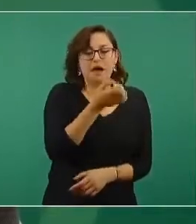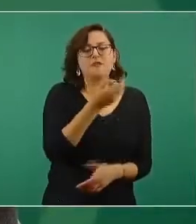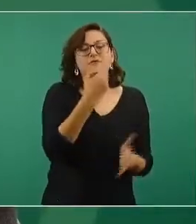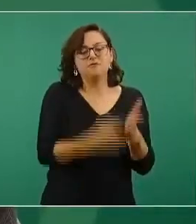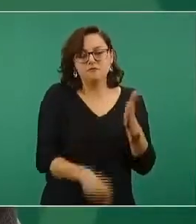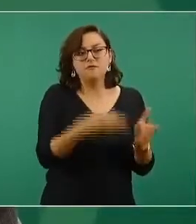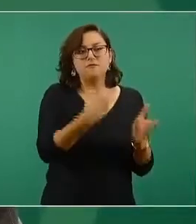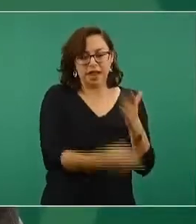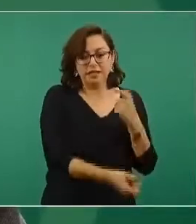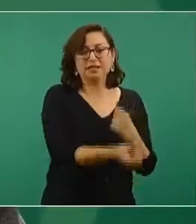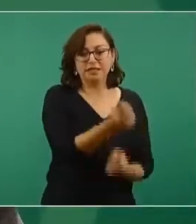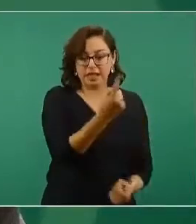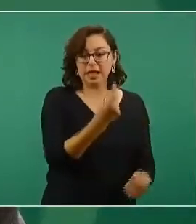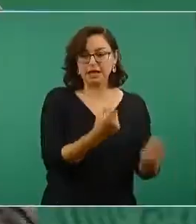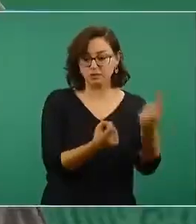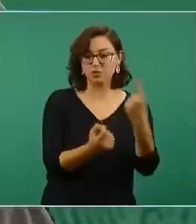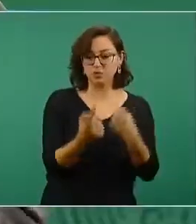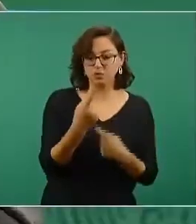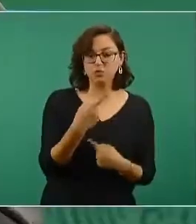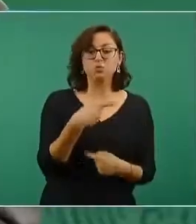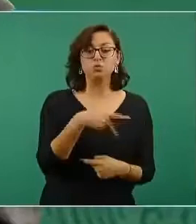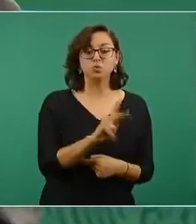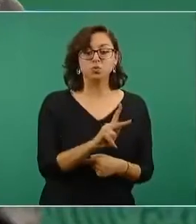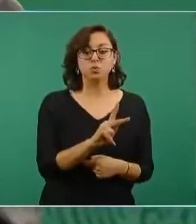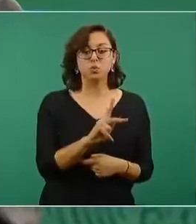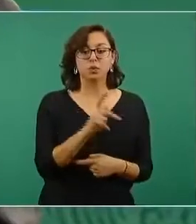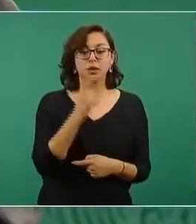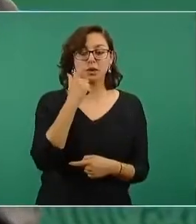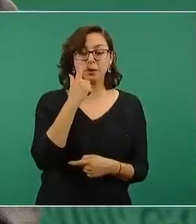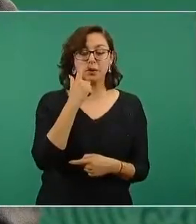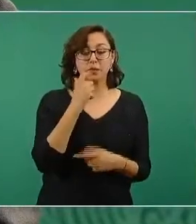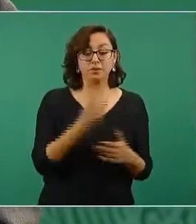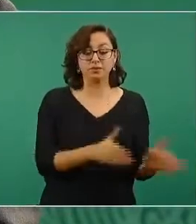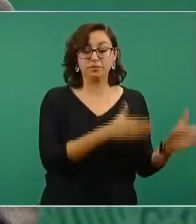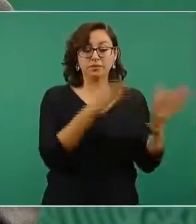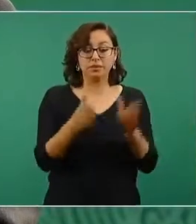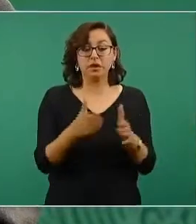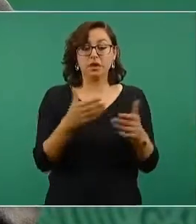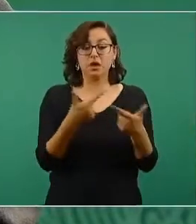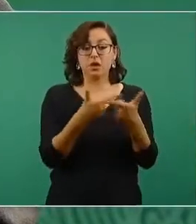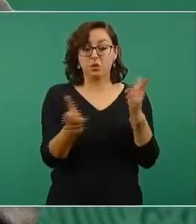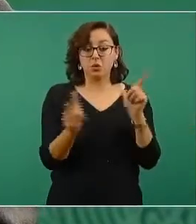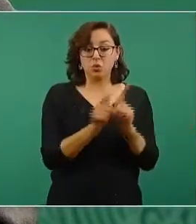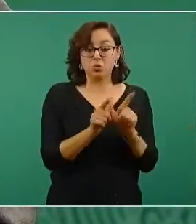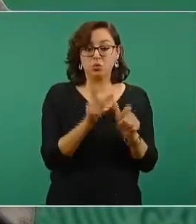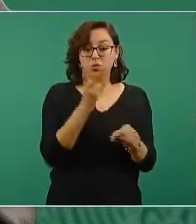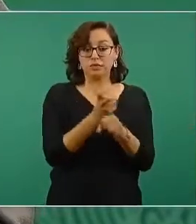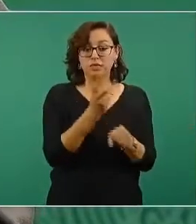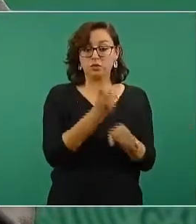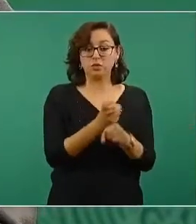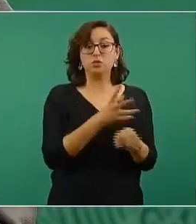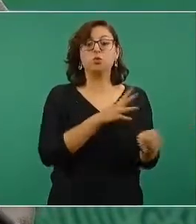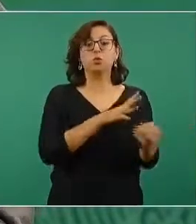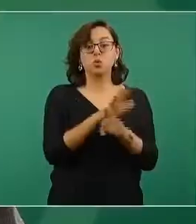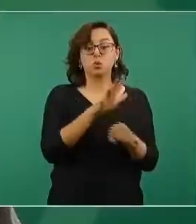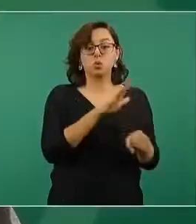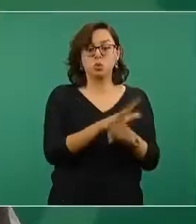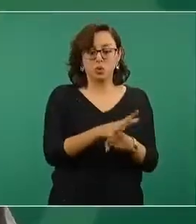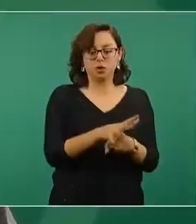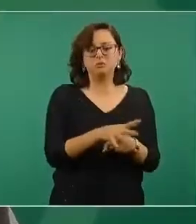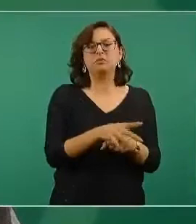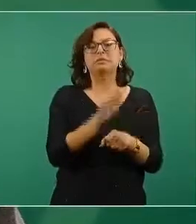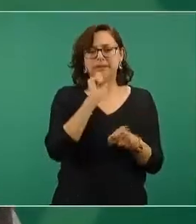de primera línea, y ahorita el grupo siguiente es el de segunda línea, que como hemos dicho, se va a ir vacunando de